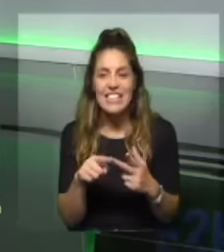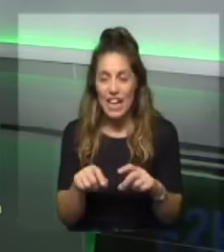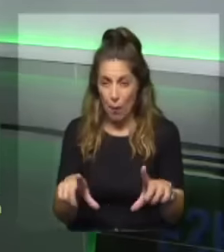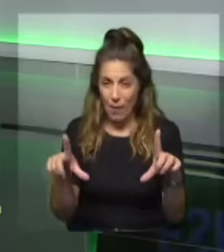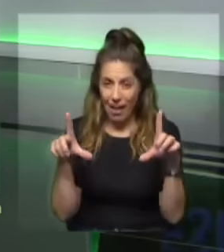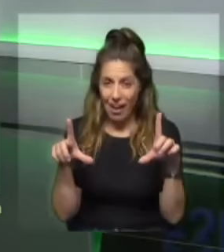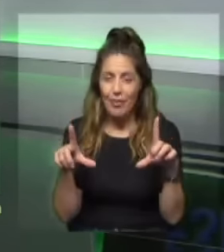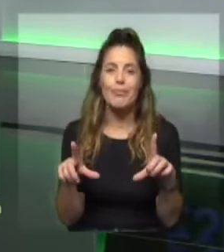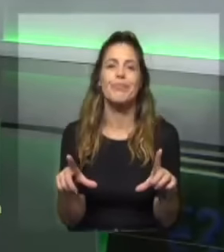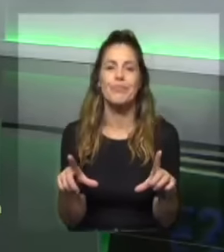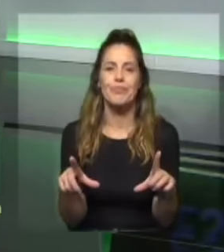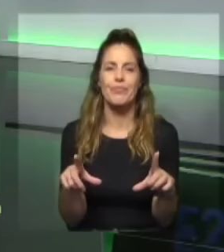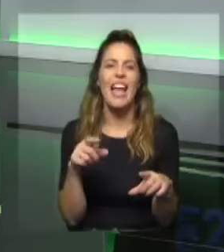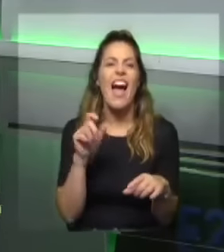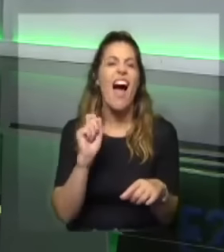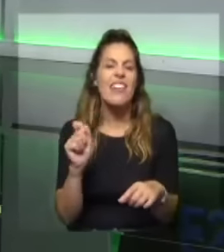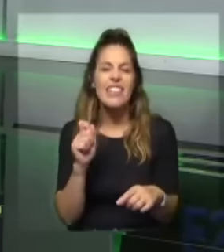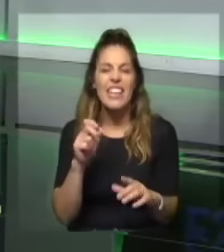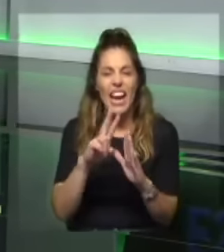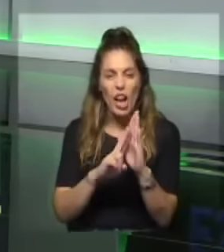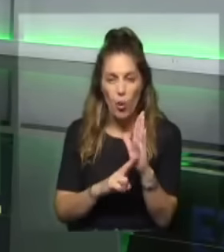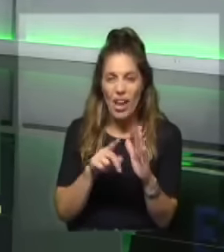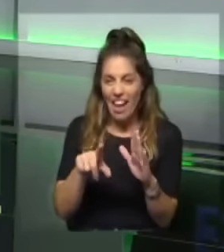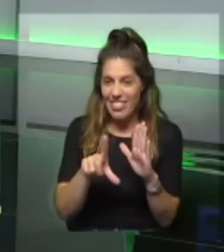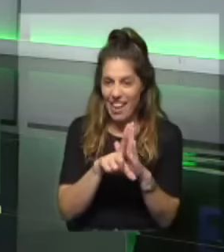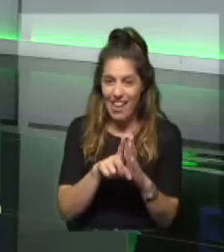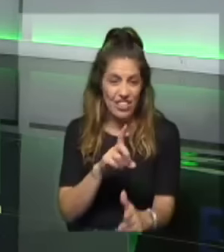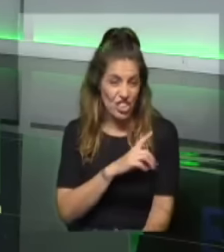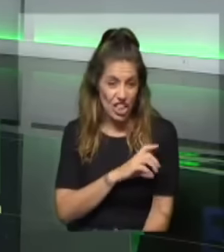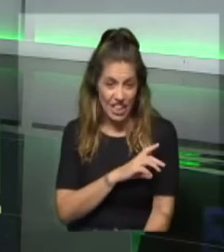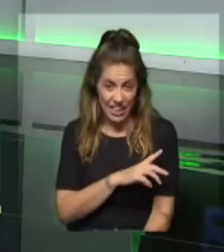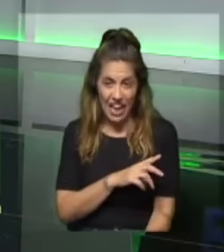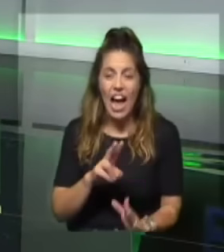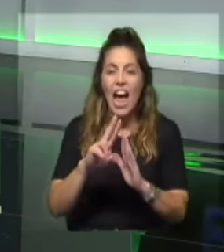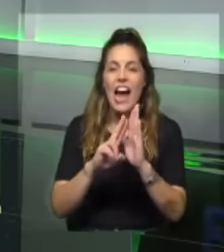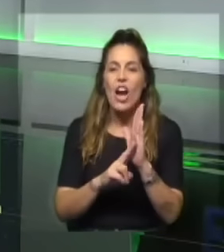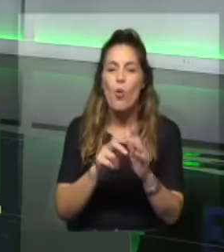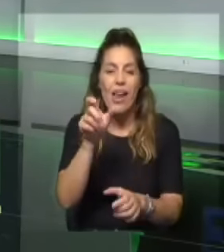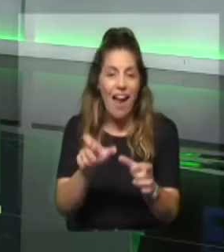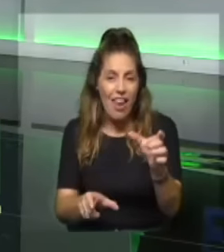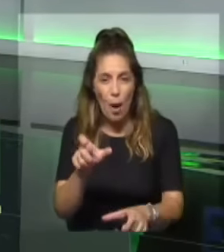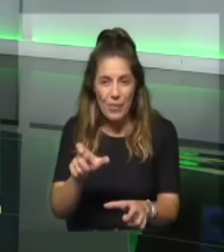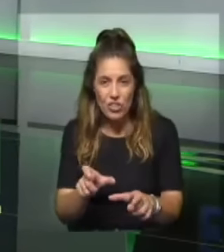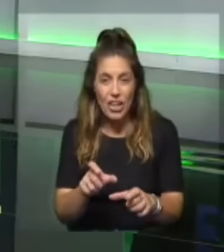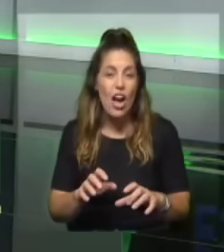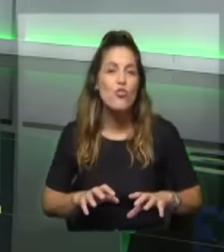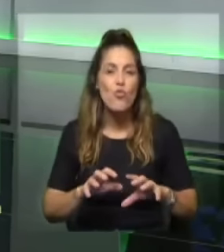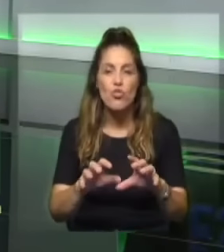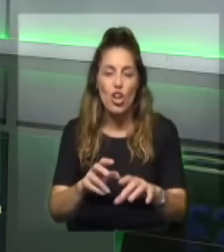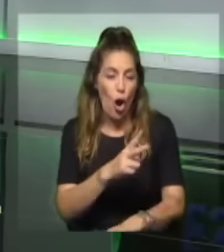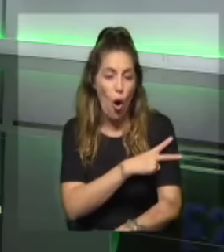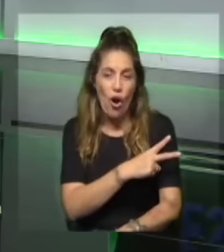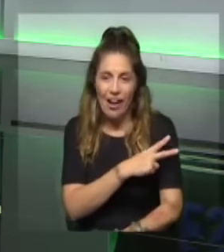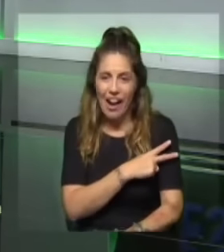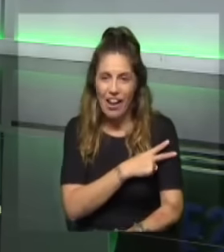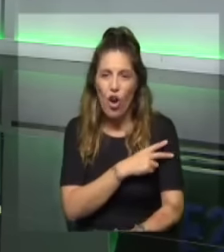a ver eh aquí Quiénes regula esta ley chilena y regula a las personas que en razón de su función o cargo tienen